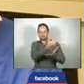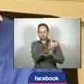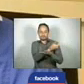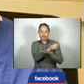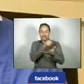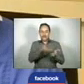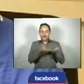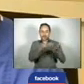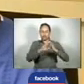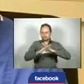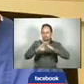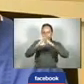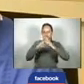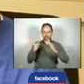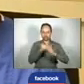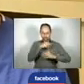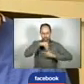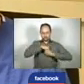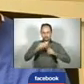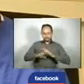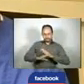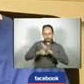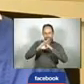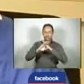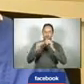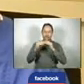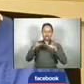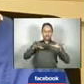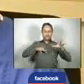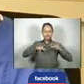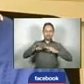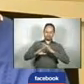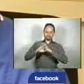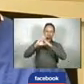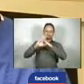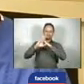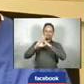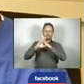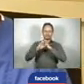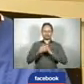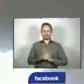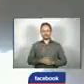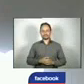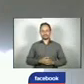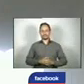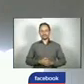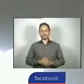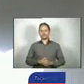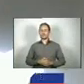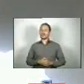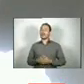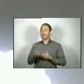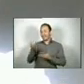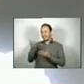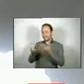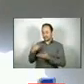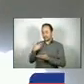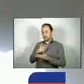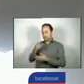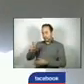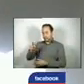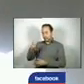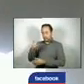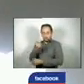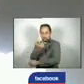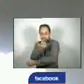mejor protección de anticuerpos e inmunidad contra la nueva variante Omicron. Muchas veces la segunda dosis